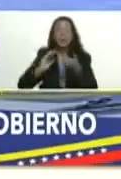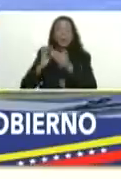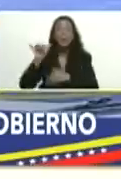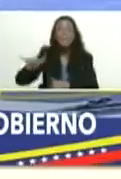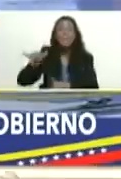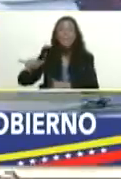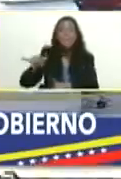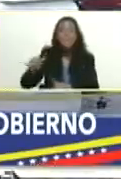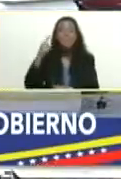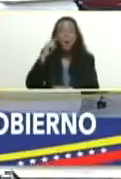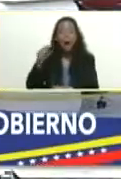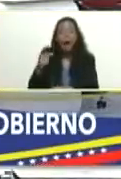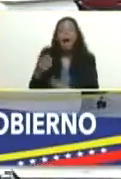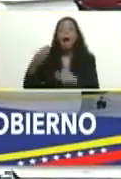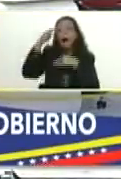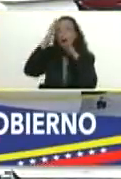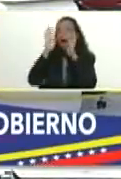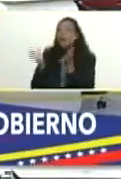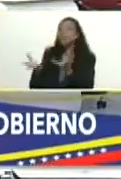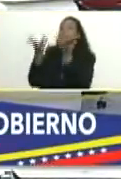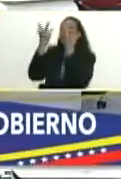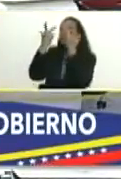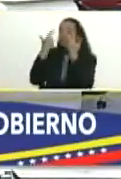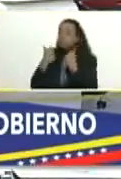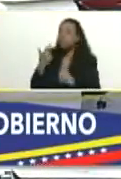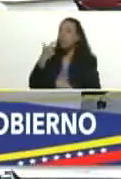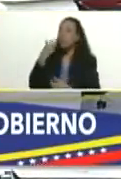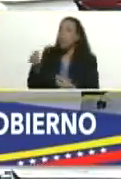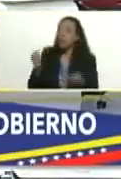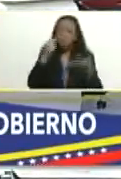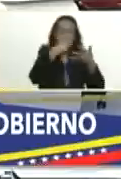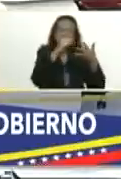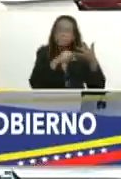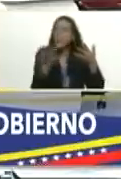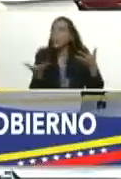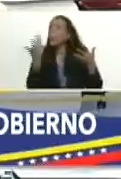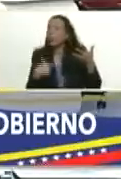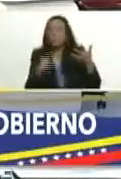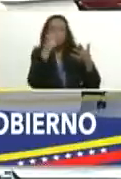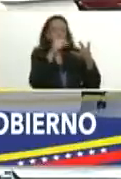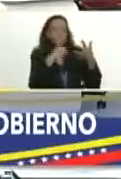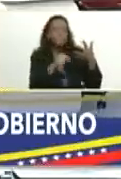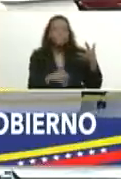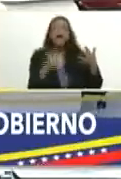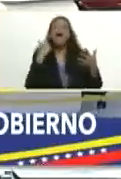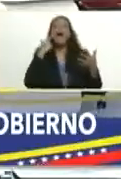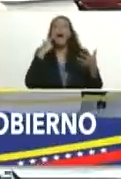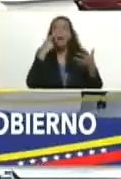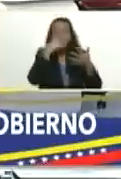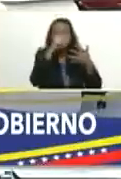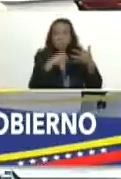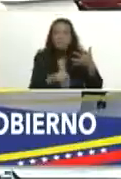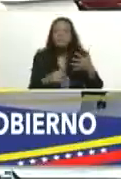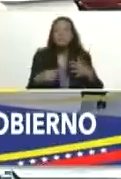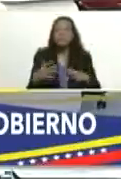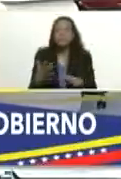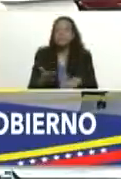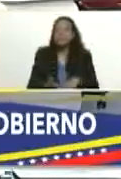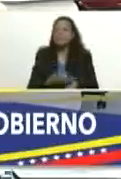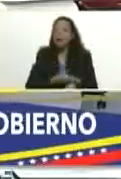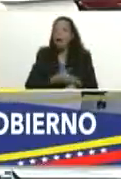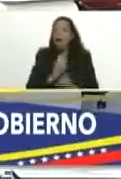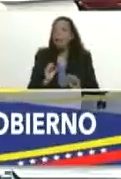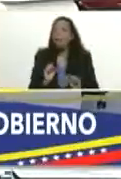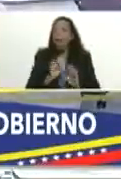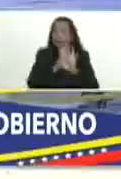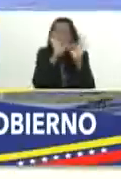los problemas de la gente, los problemas de las comunidades, los problemas de nuestro pueblo. Y hemos ensayado